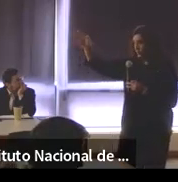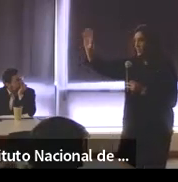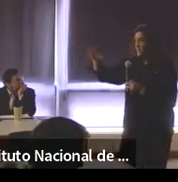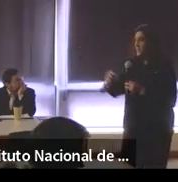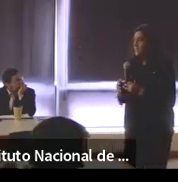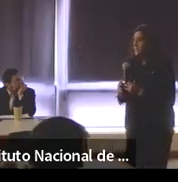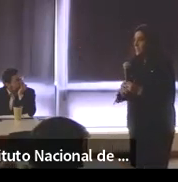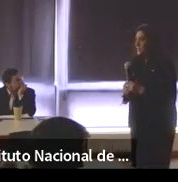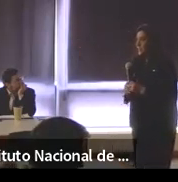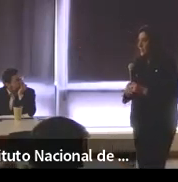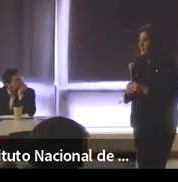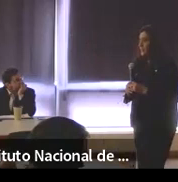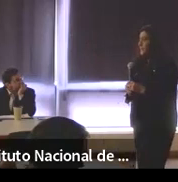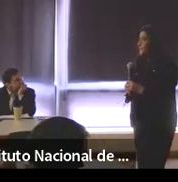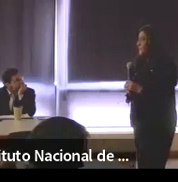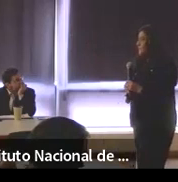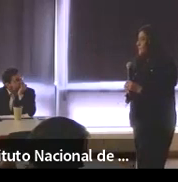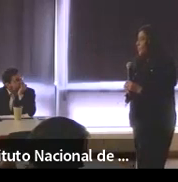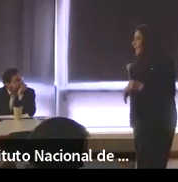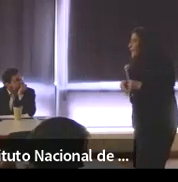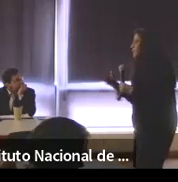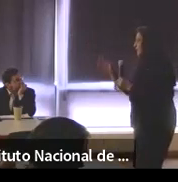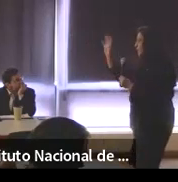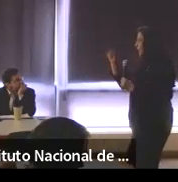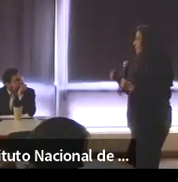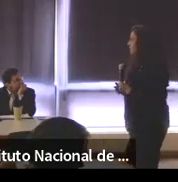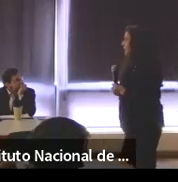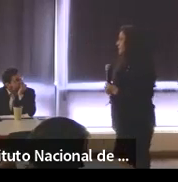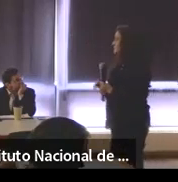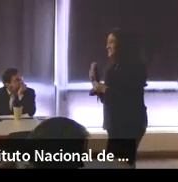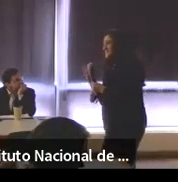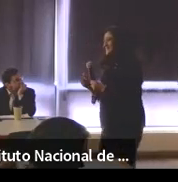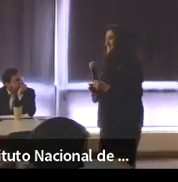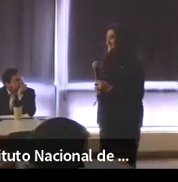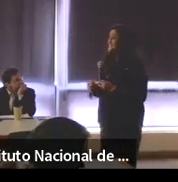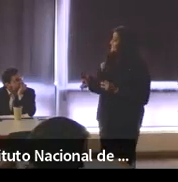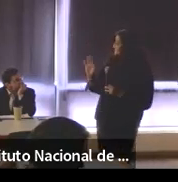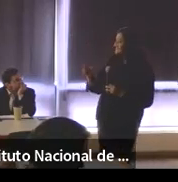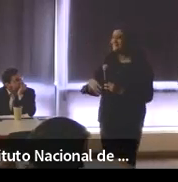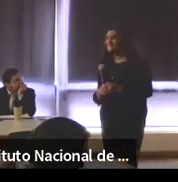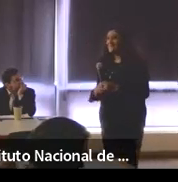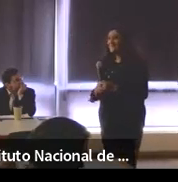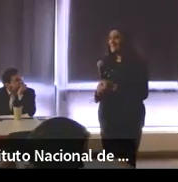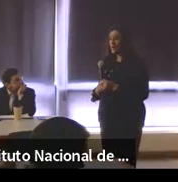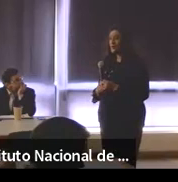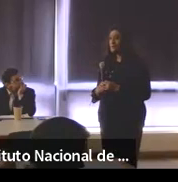una seña optar por el lenguaje no verbal una sonrisa